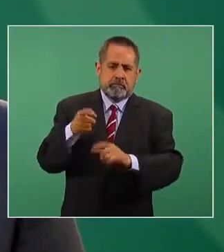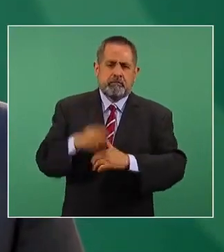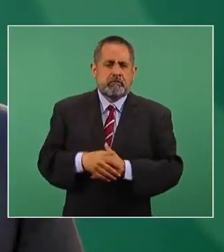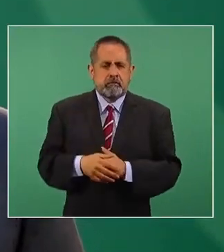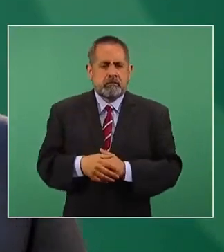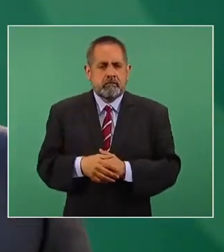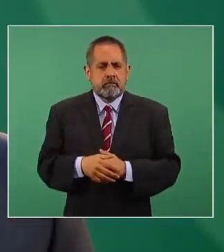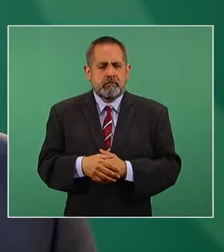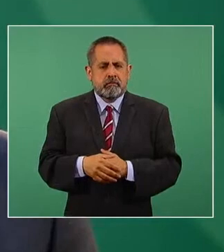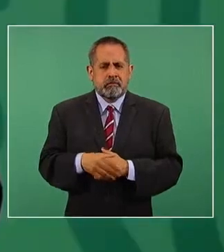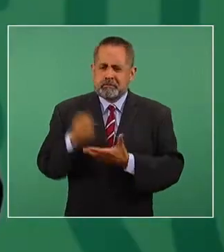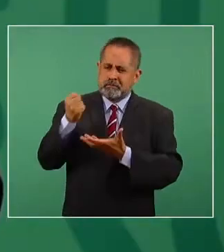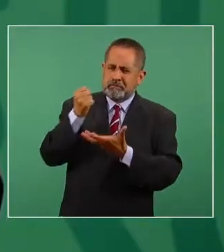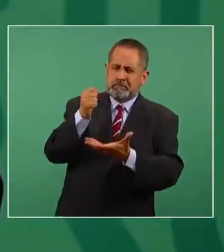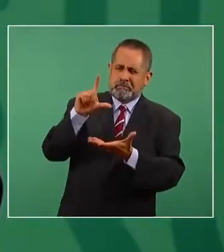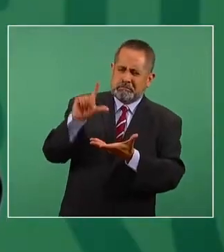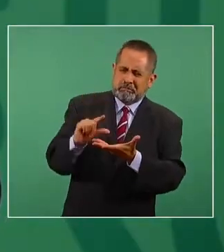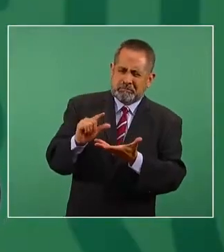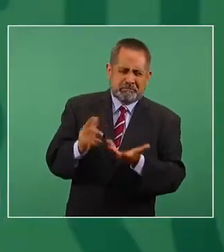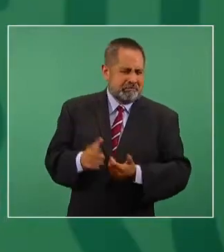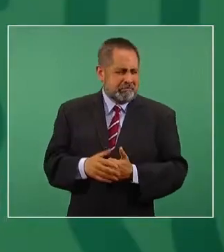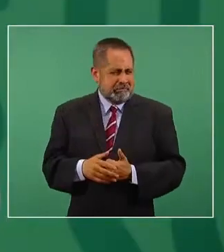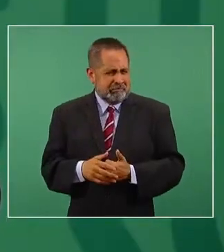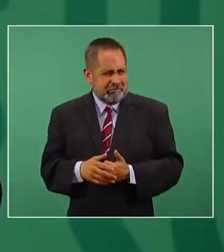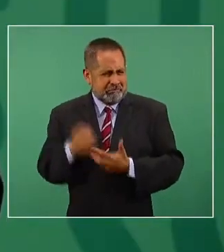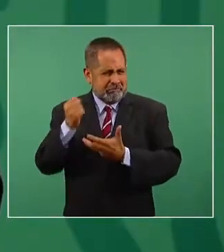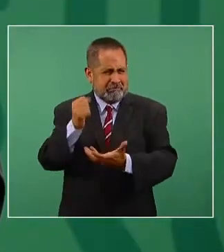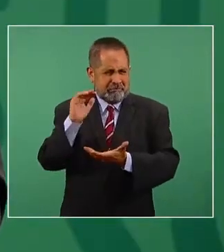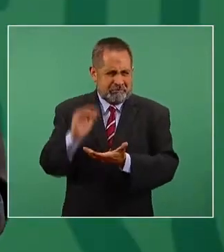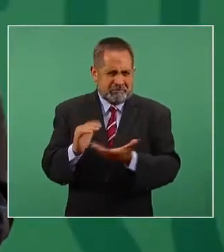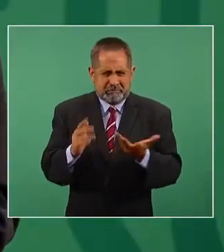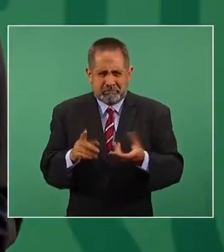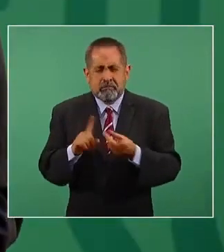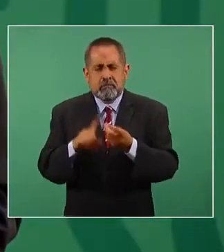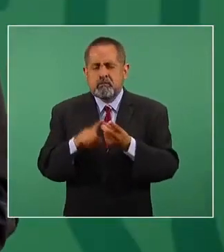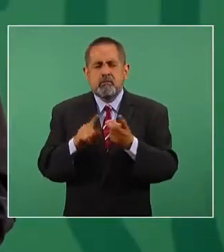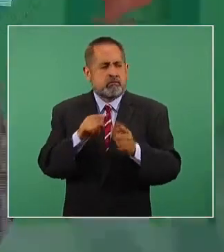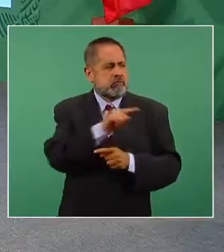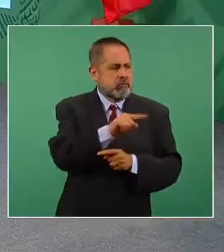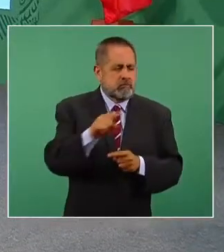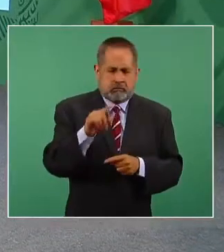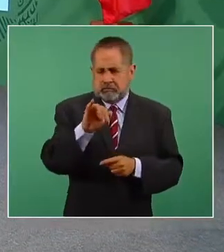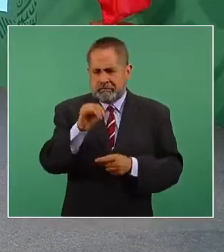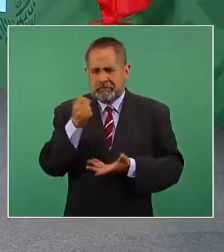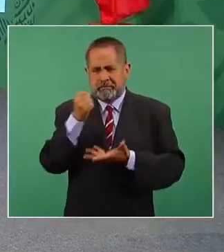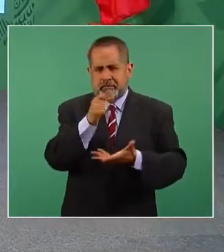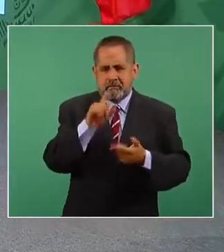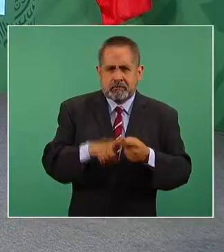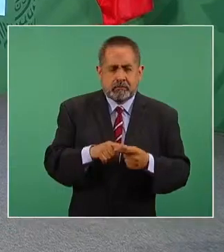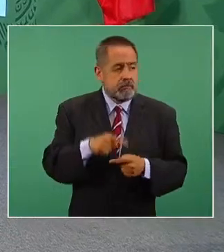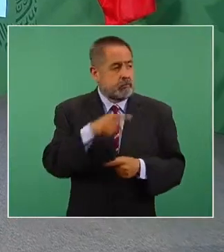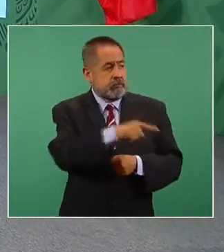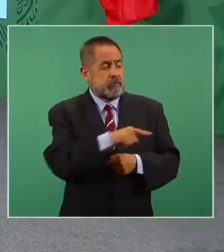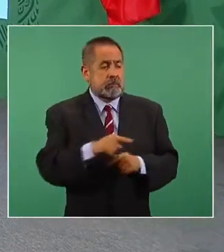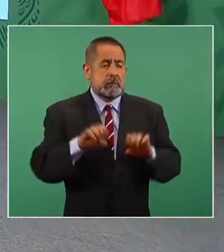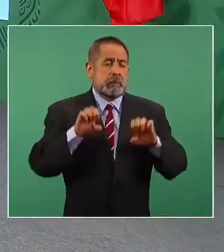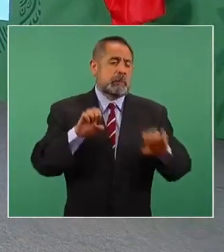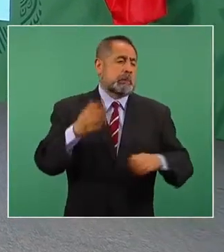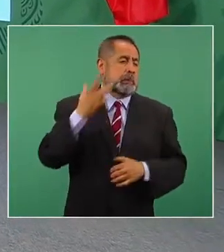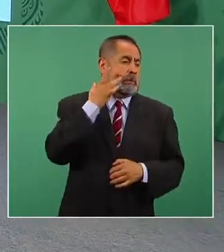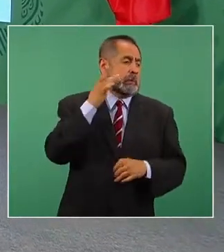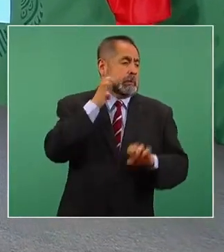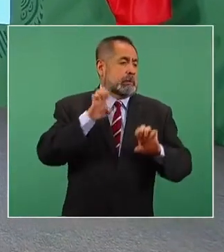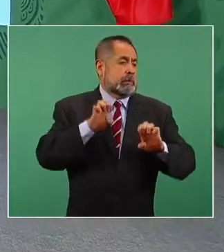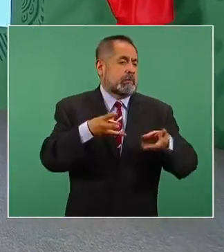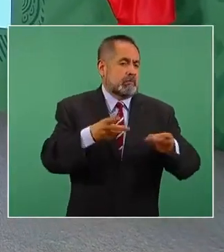¿Dónde está la reducción del presupuesto? ¿Dónde se da? En los lujos